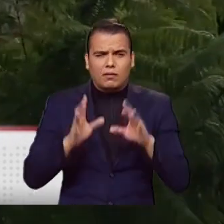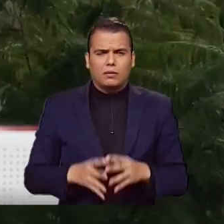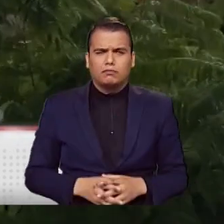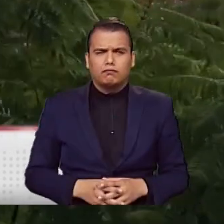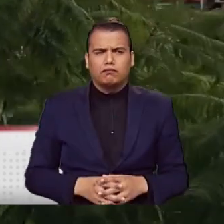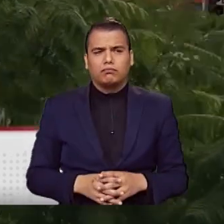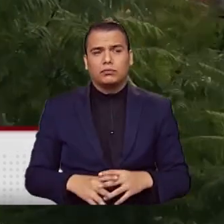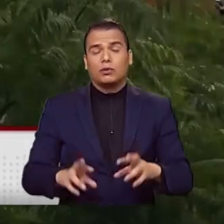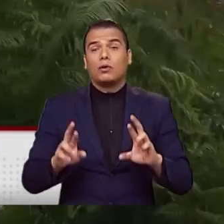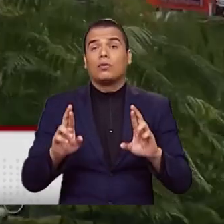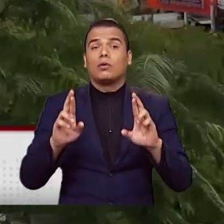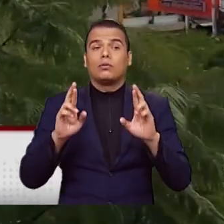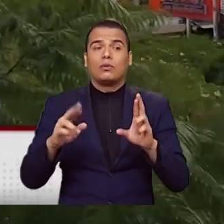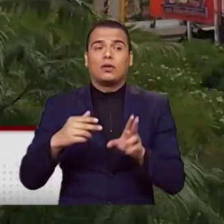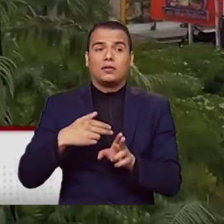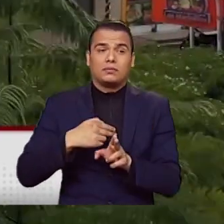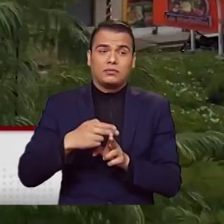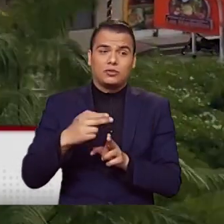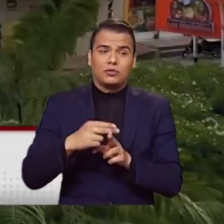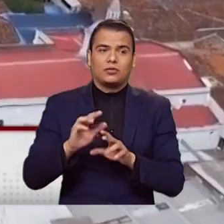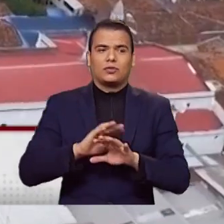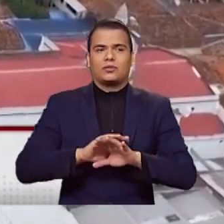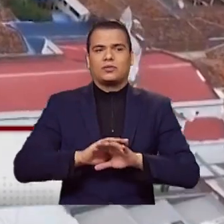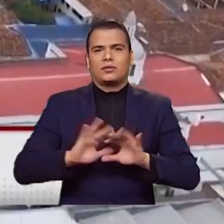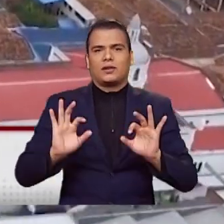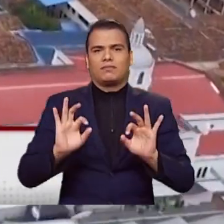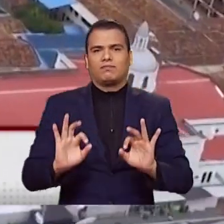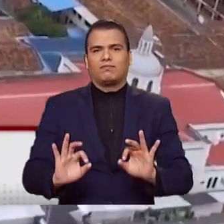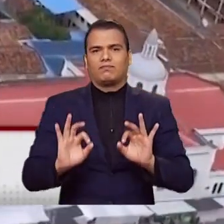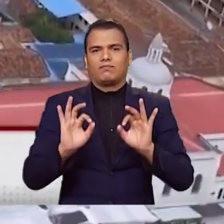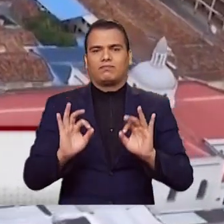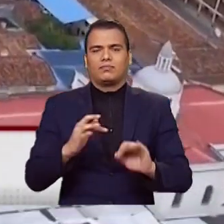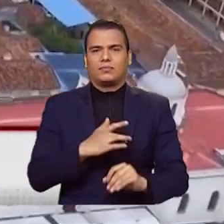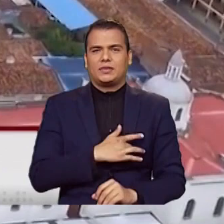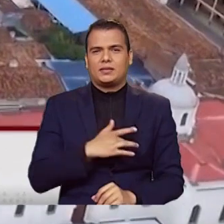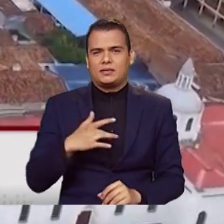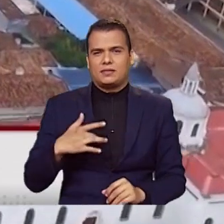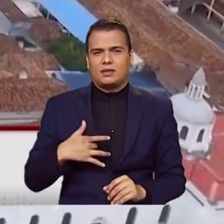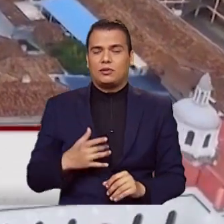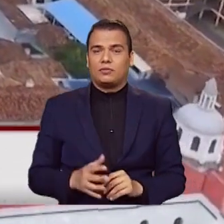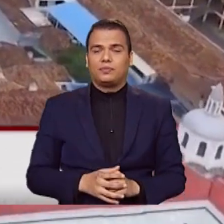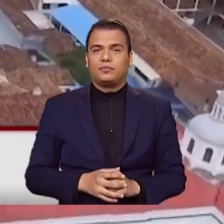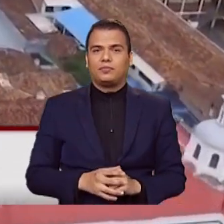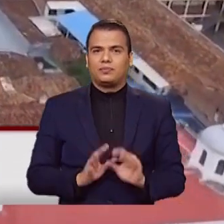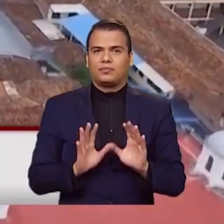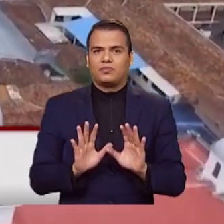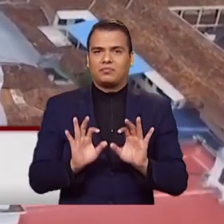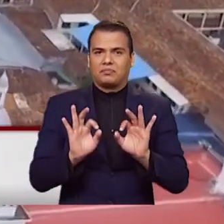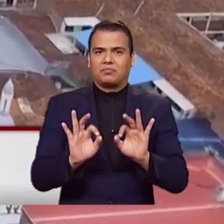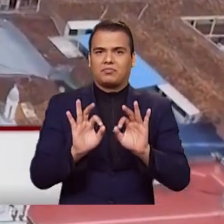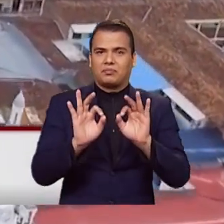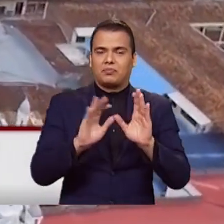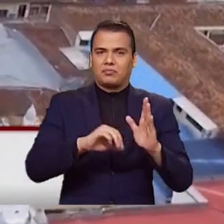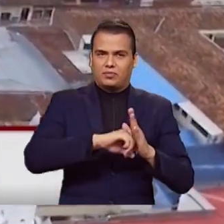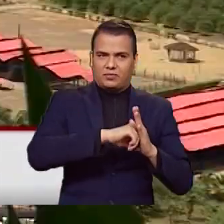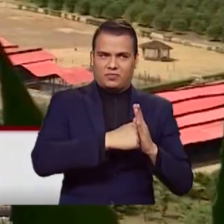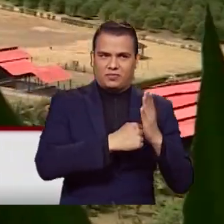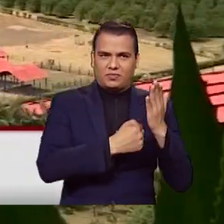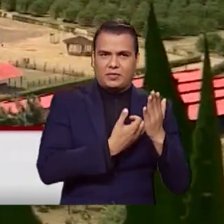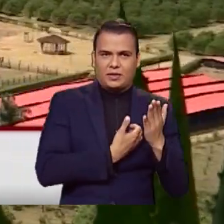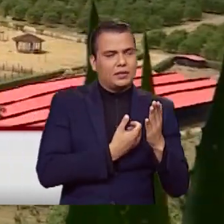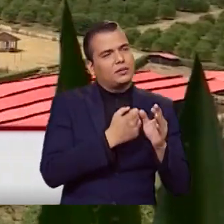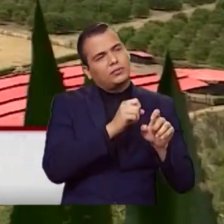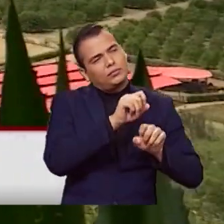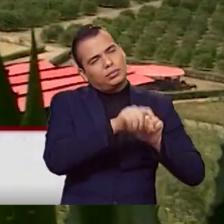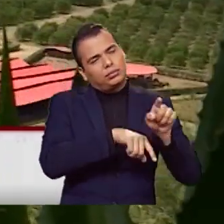que esperamos en los próximos días pues ya estén completamente recuperadas. Bueno, vamos a hacer una pausa aquí con el alcalde del municipio de La Unión y vamos a